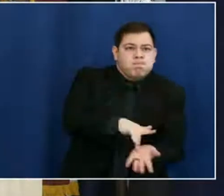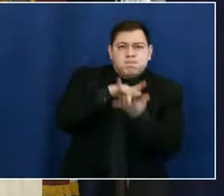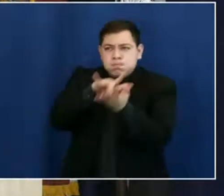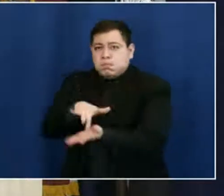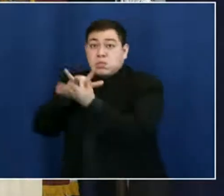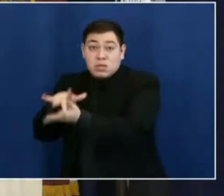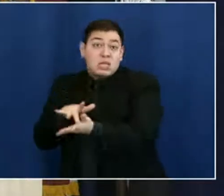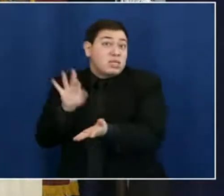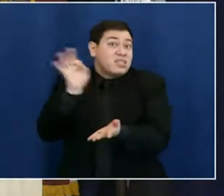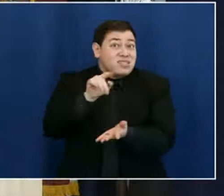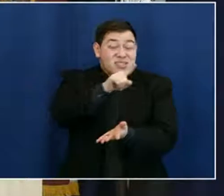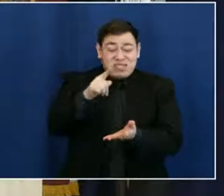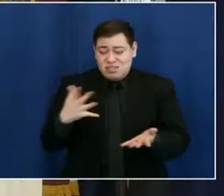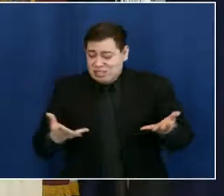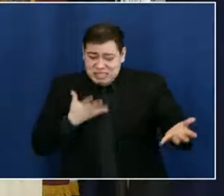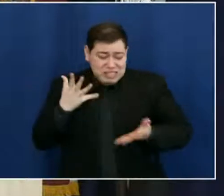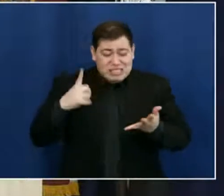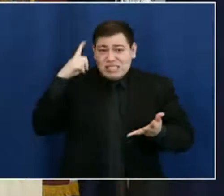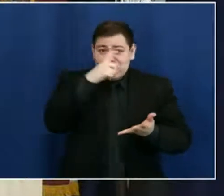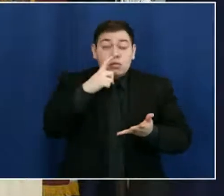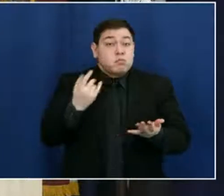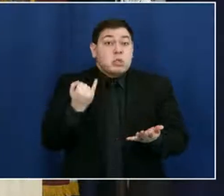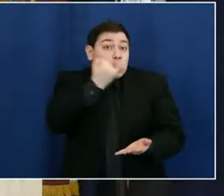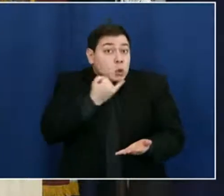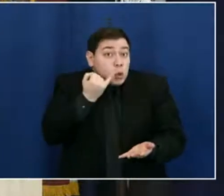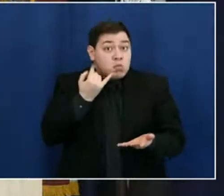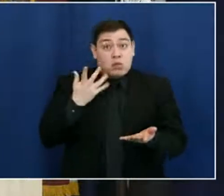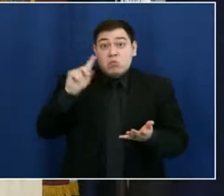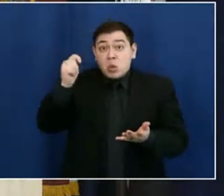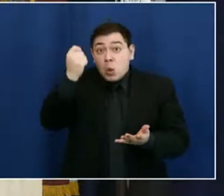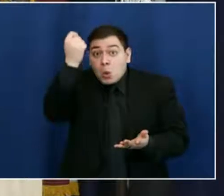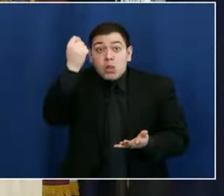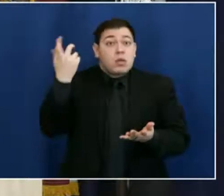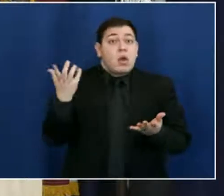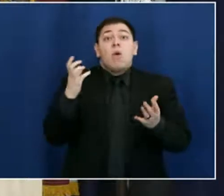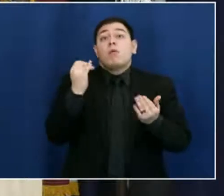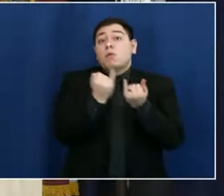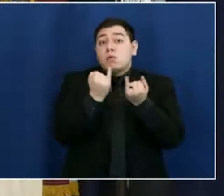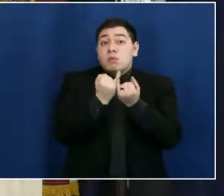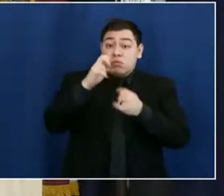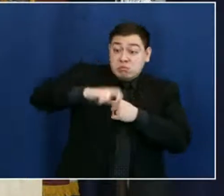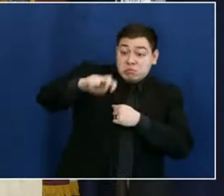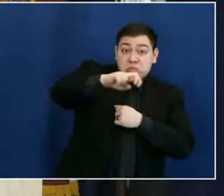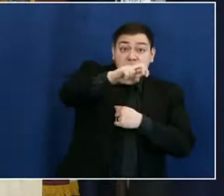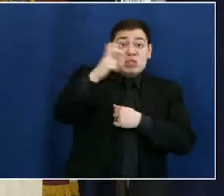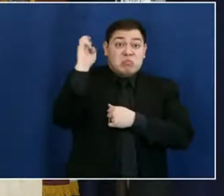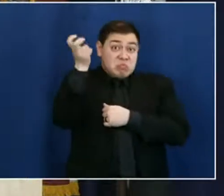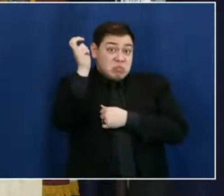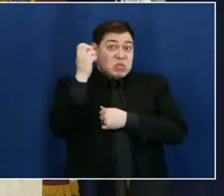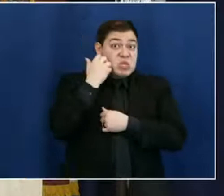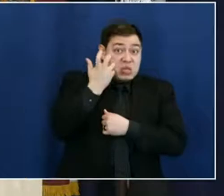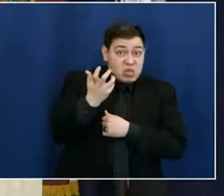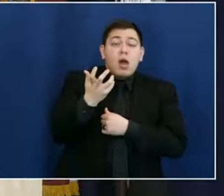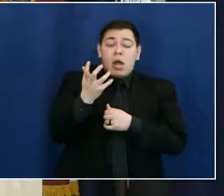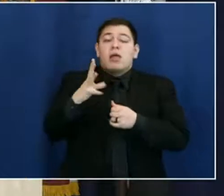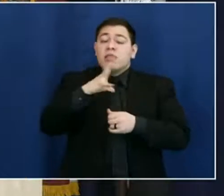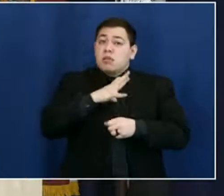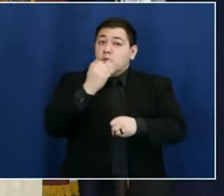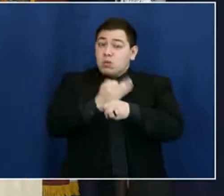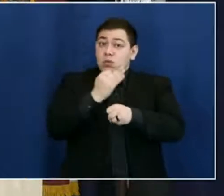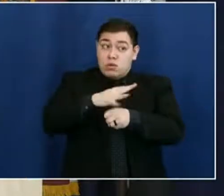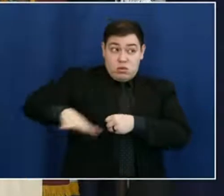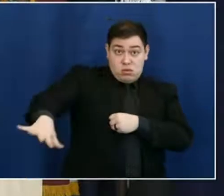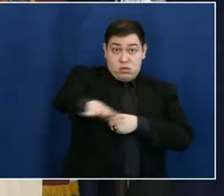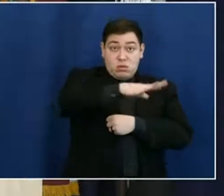en el idioma, la tecnología o transportación. Quiero enfatizar que ahora 8 centros de vacunación